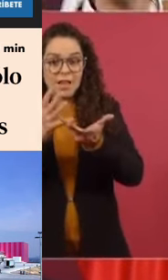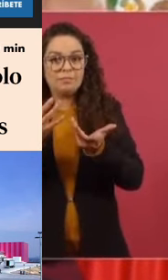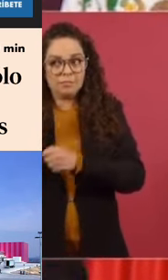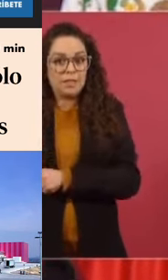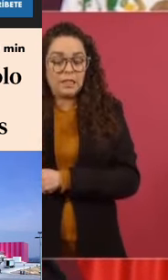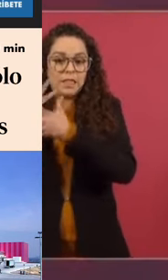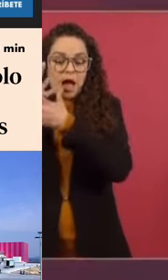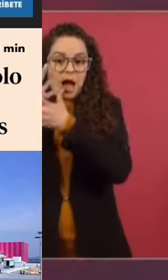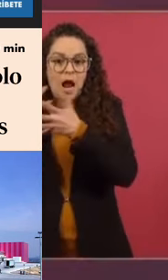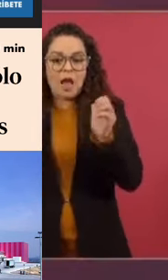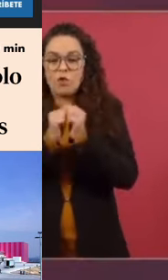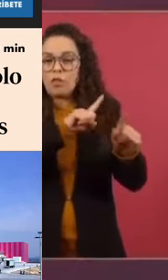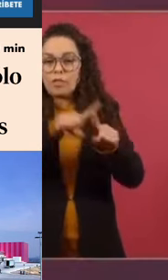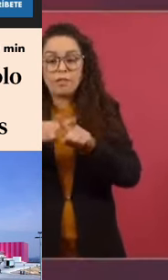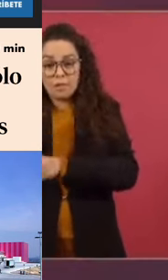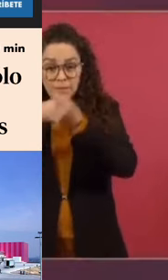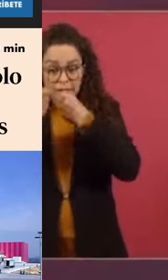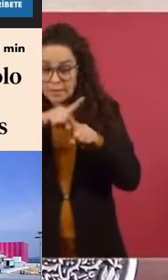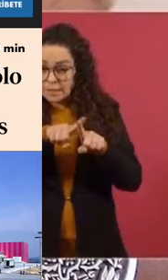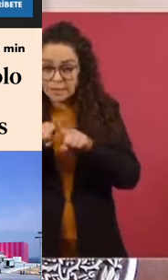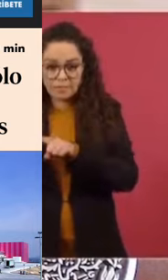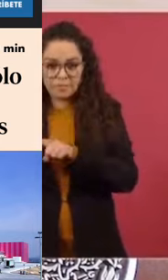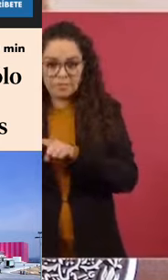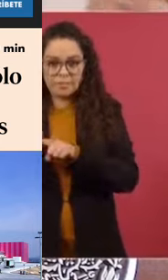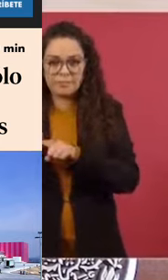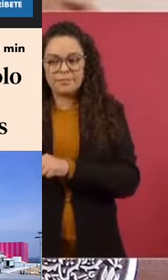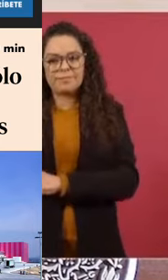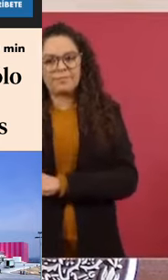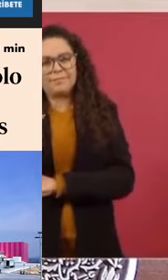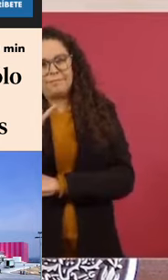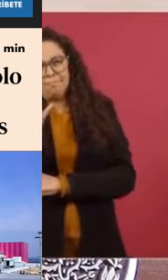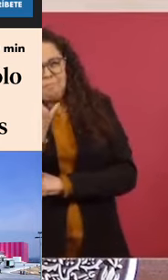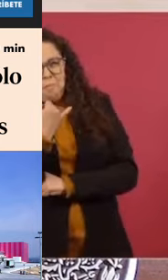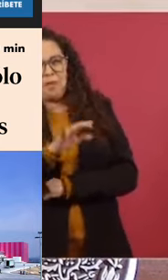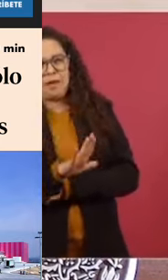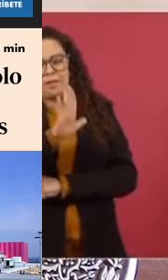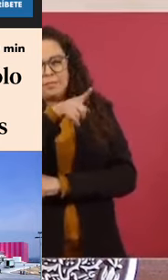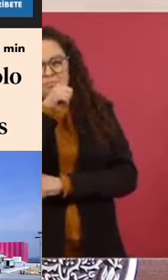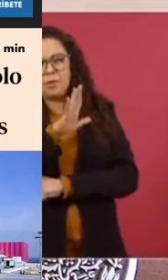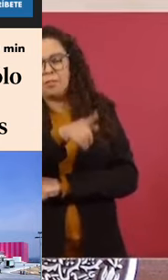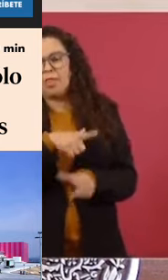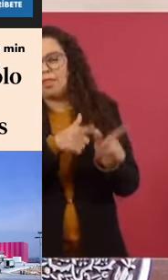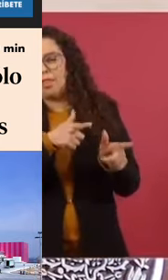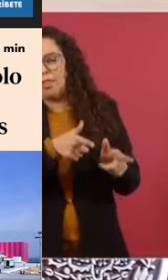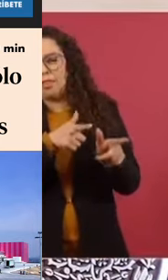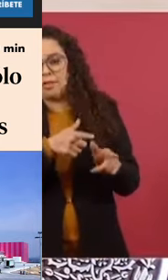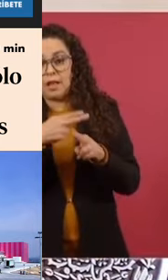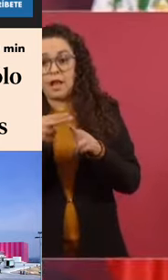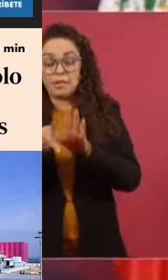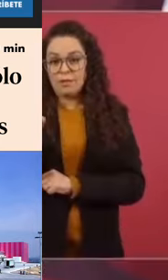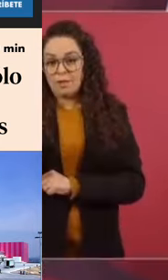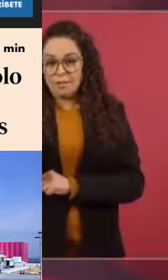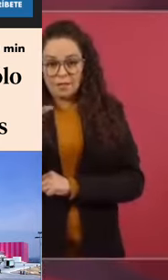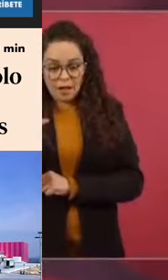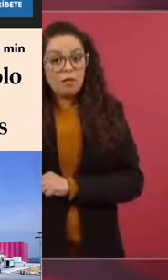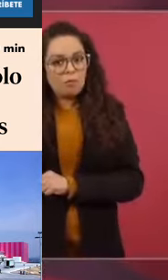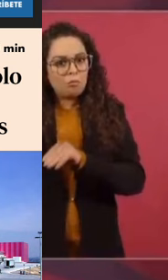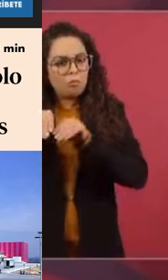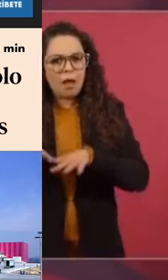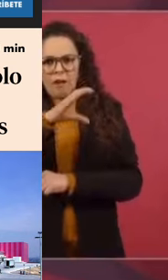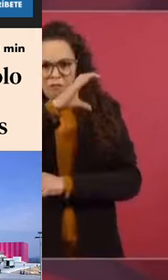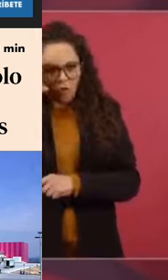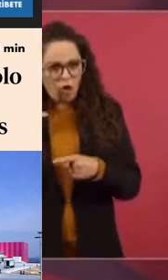muy grande, una superfarmacia, empiezan a burlarse. Veo hasta primeras planas en el Universal y empiezan a sacar